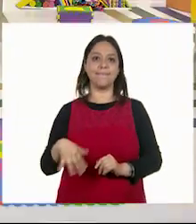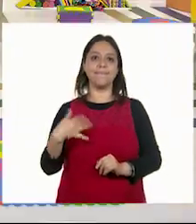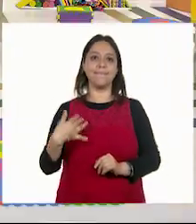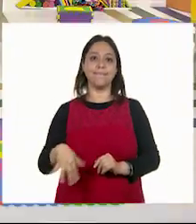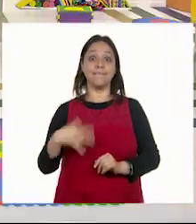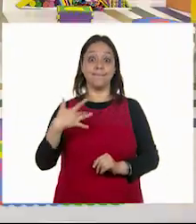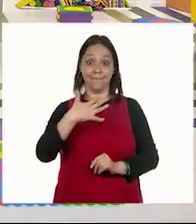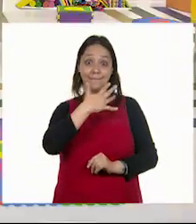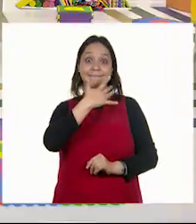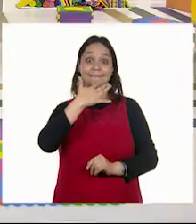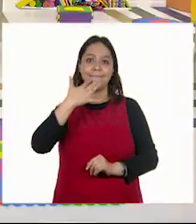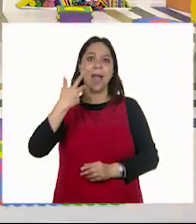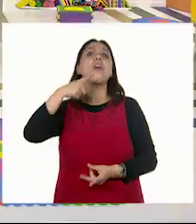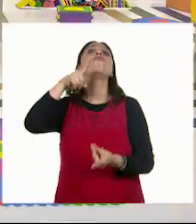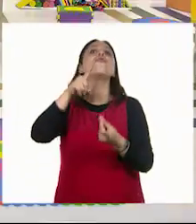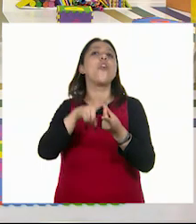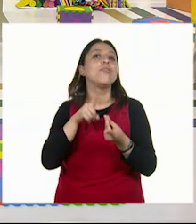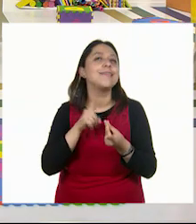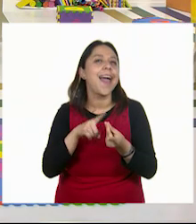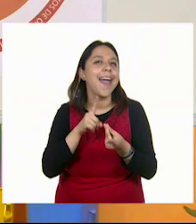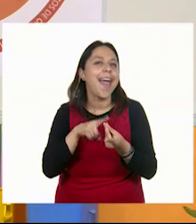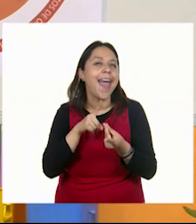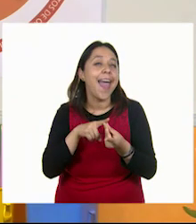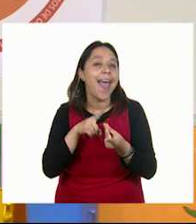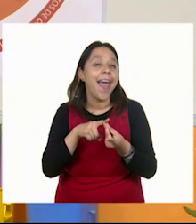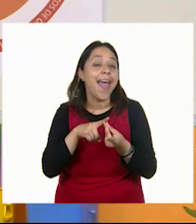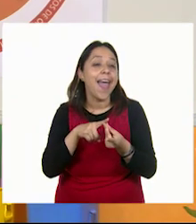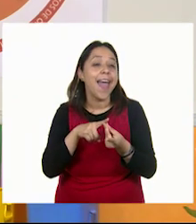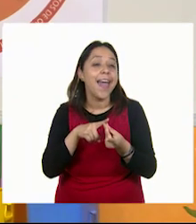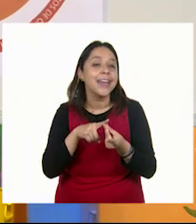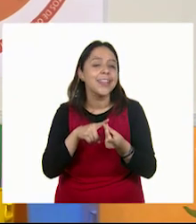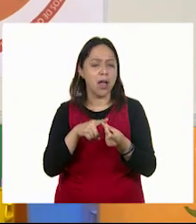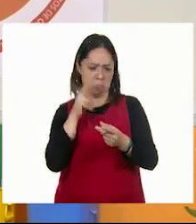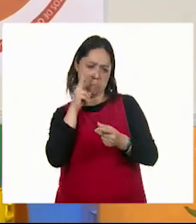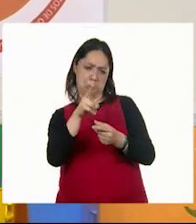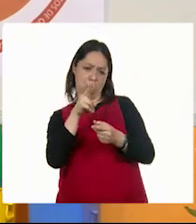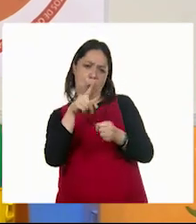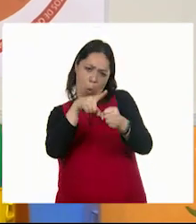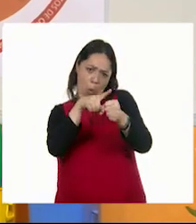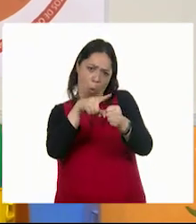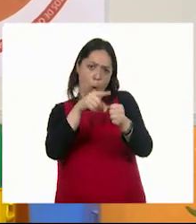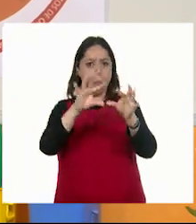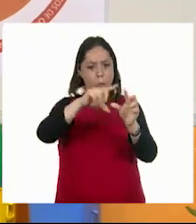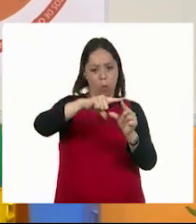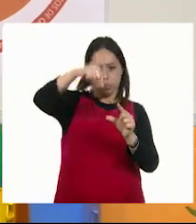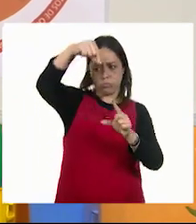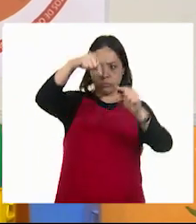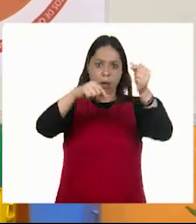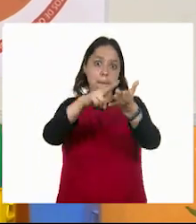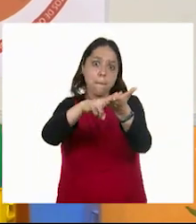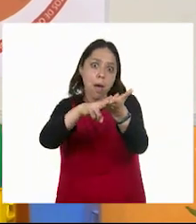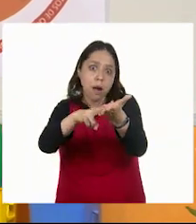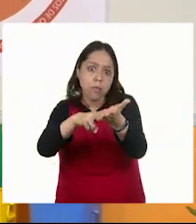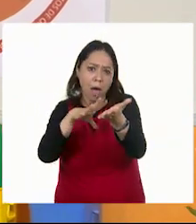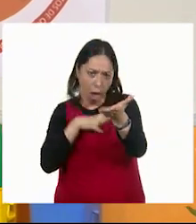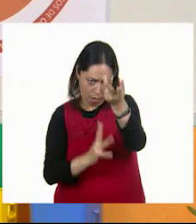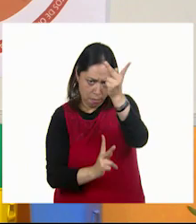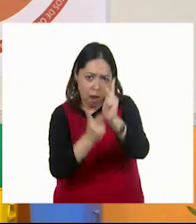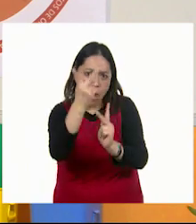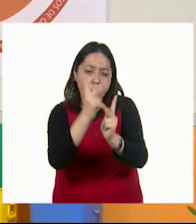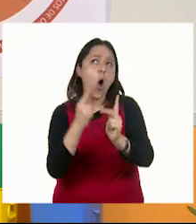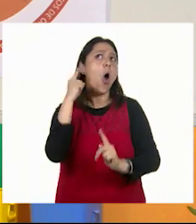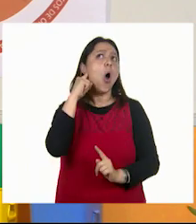¡Qué rico! ¿Dónde va el elote, niñas y niños? ¿Qué es? Yo veo que tiene unas hojas verdes. ¿Será verdura? ¿Será verdura? ¡No! Ah,